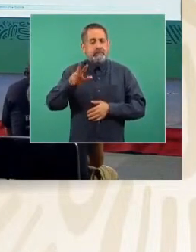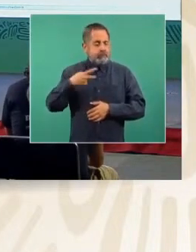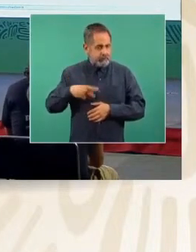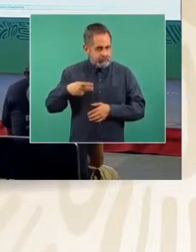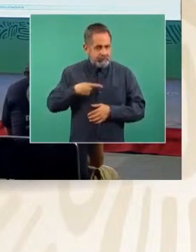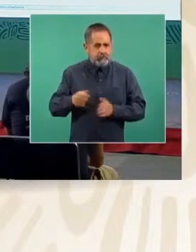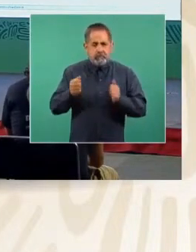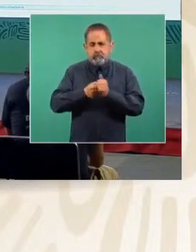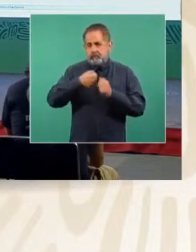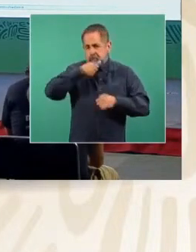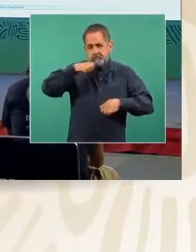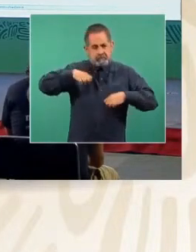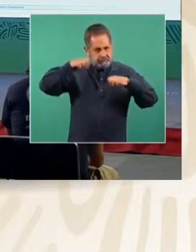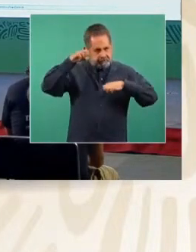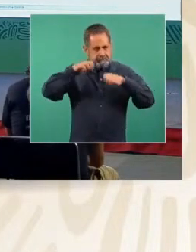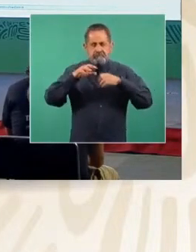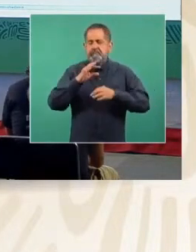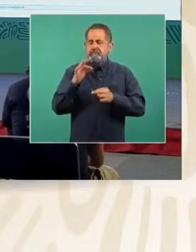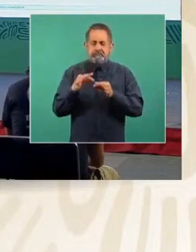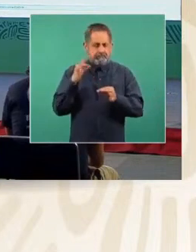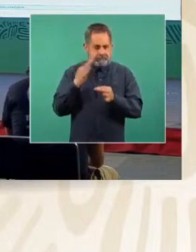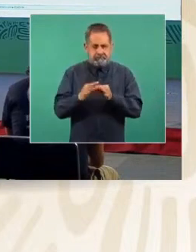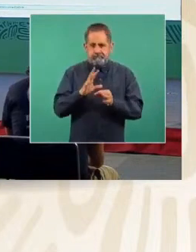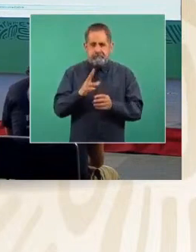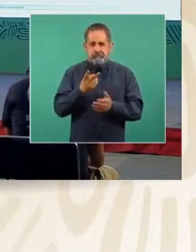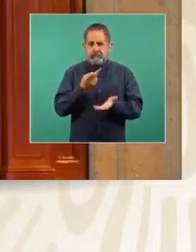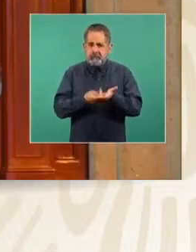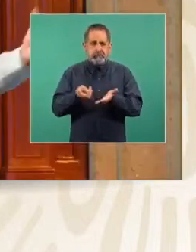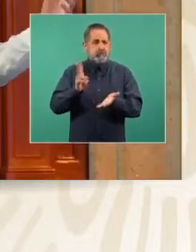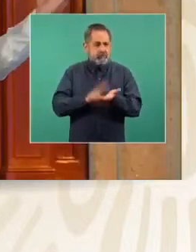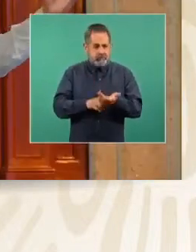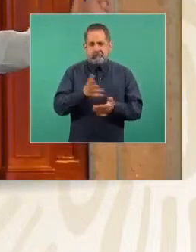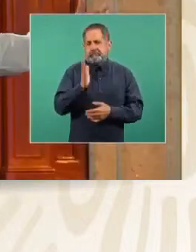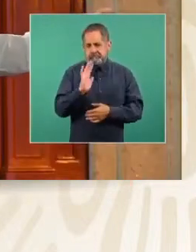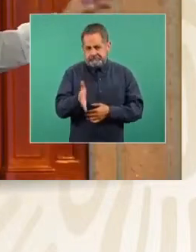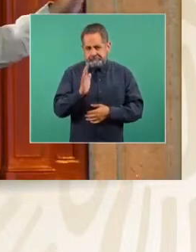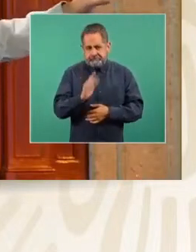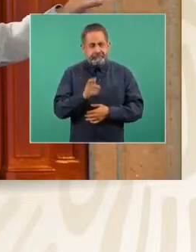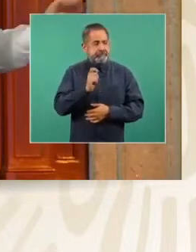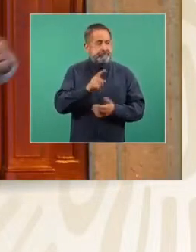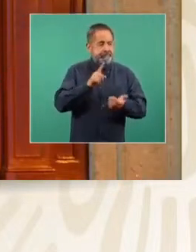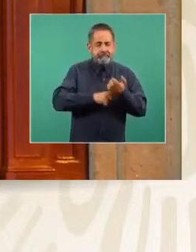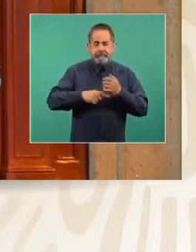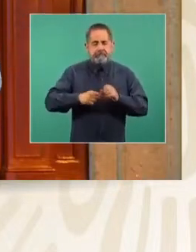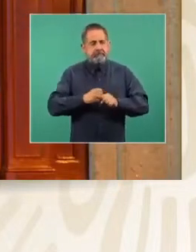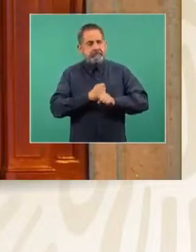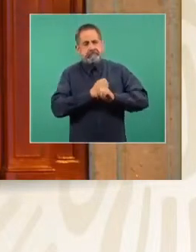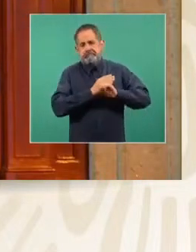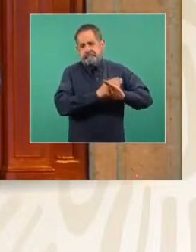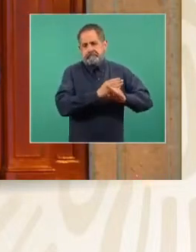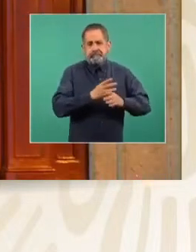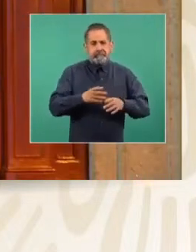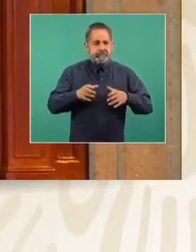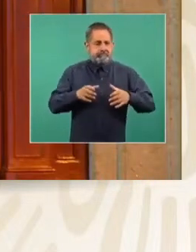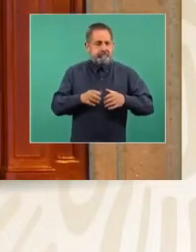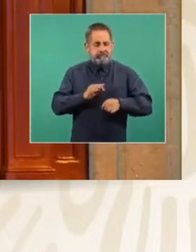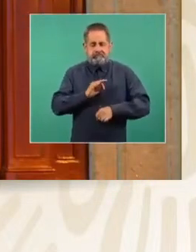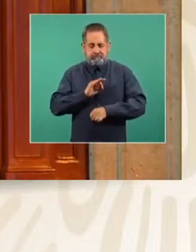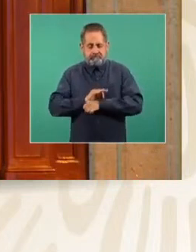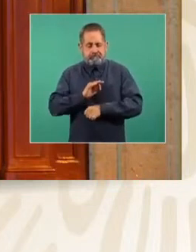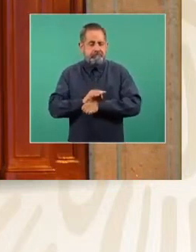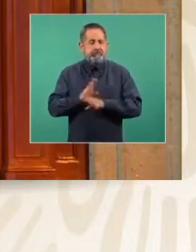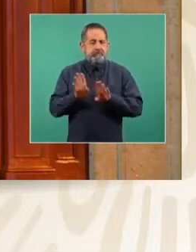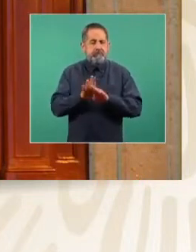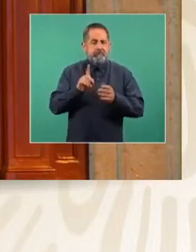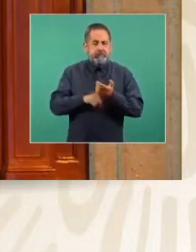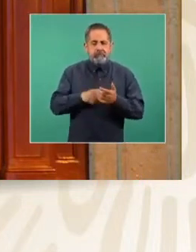939.545 personas adultas mayores ya con un esquema completo, y esto es importante porque entonces ya genera también específicamente una protección